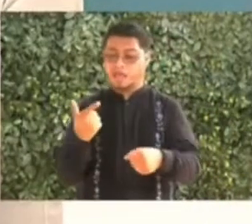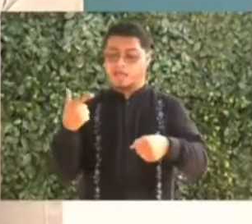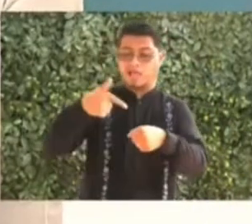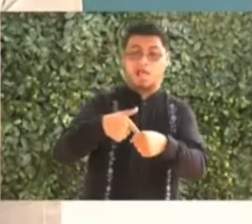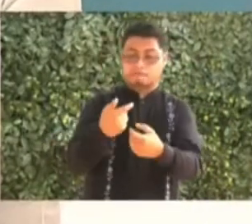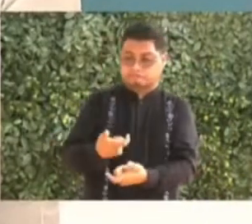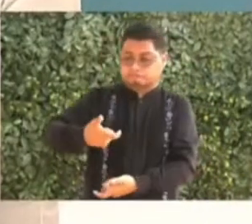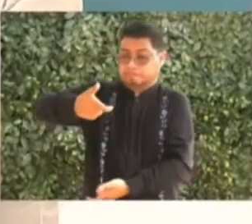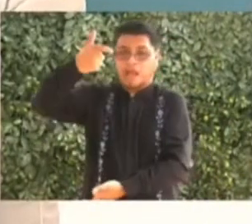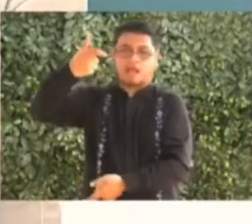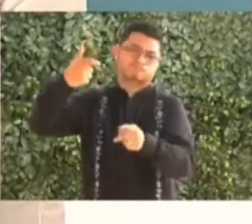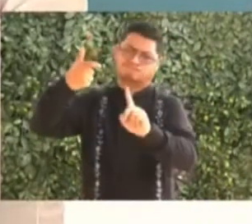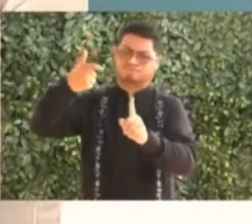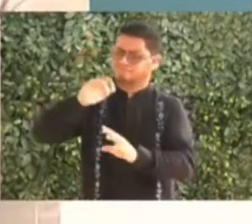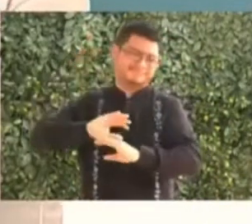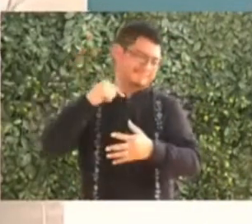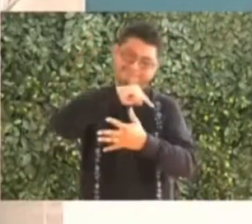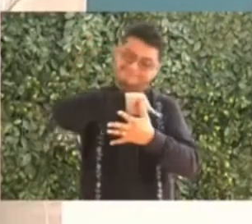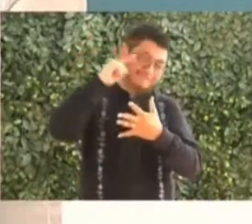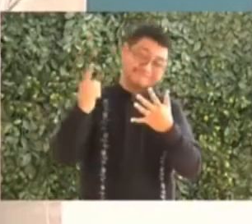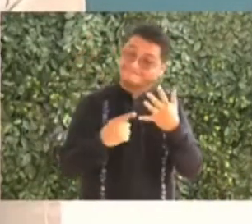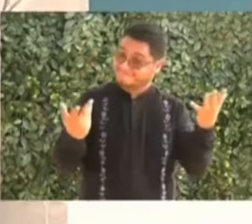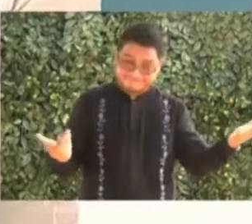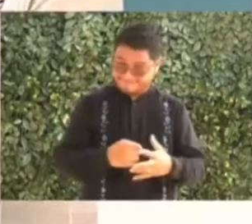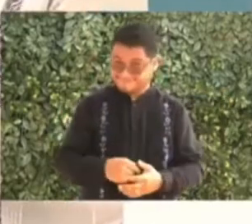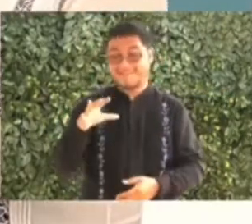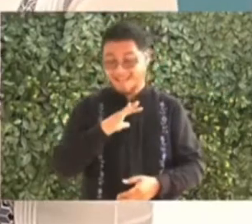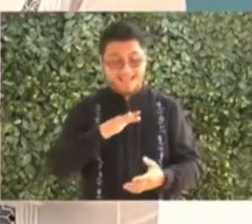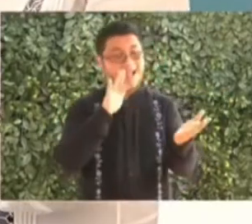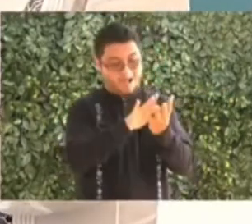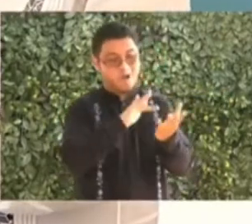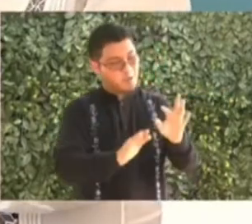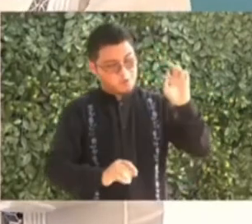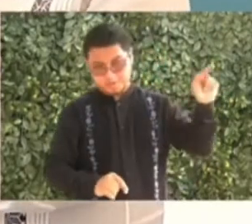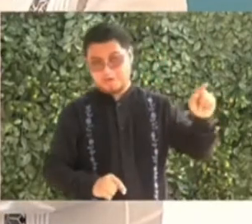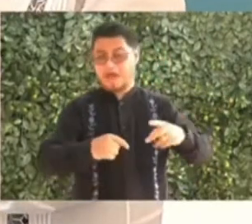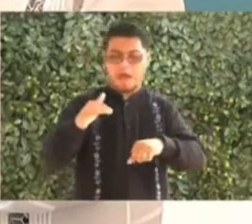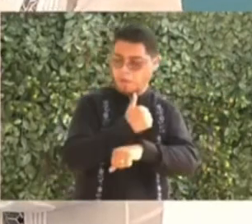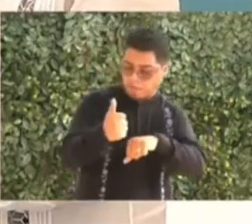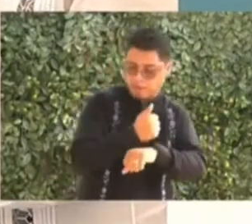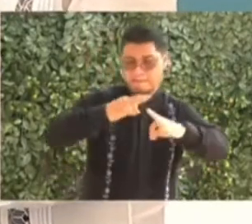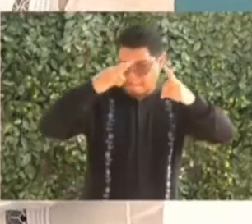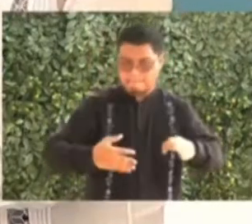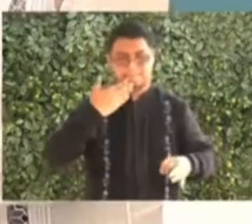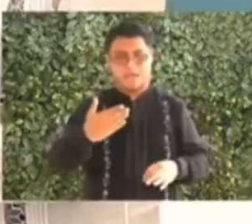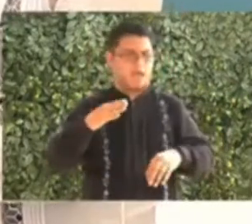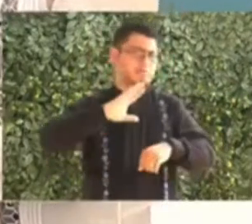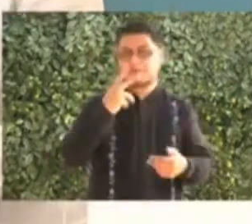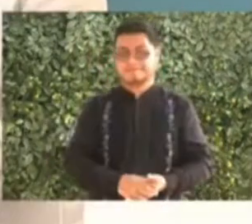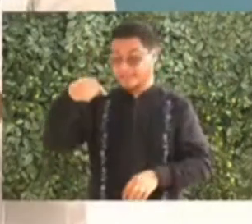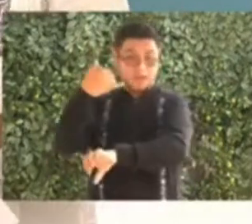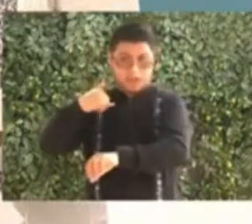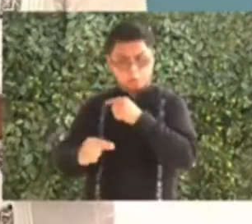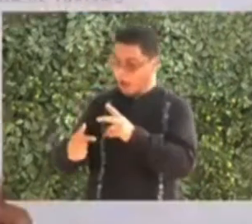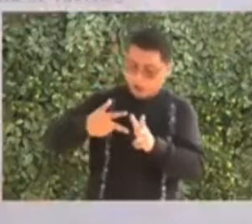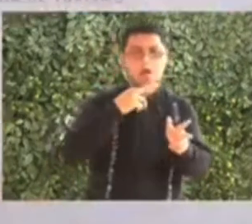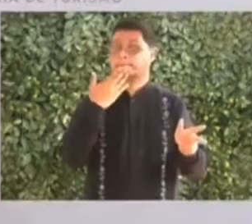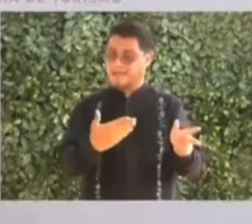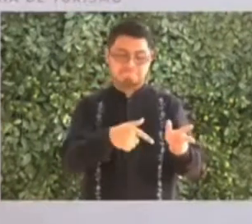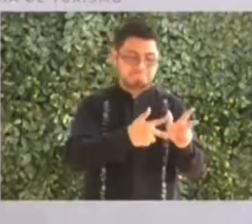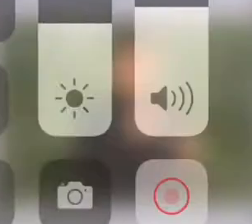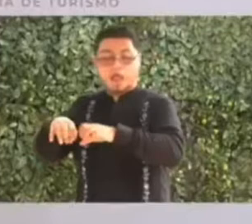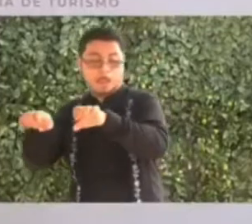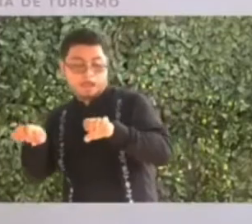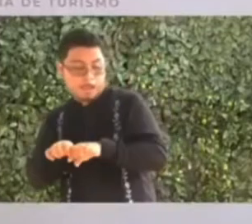gasolinazos, en fin, tenemos finanzas públicas sanas que nos permiten avanzar. Varias bromas